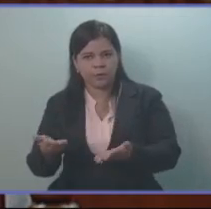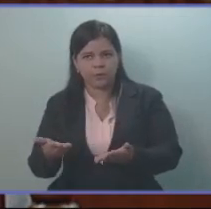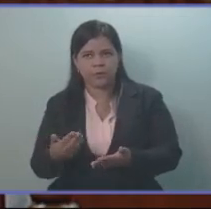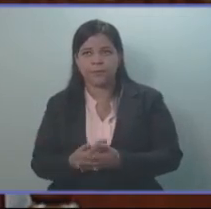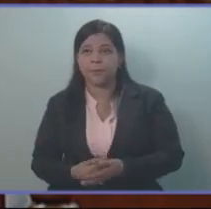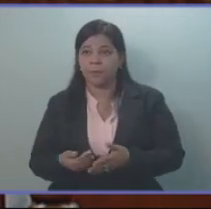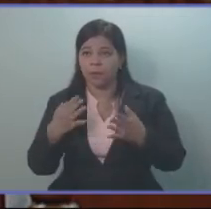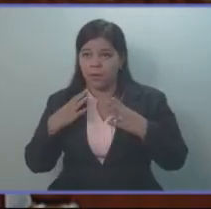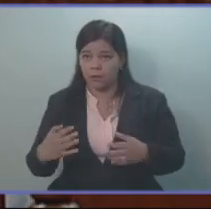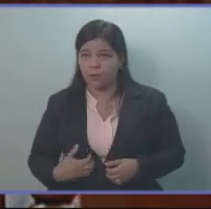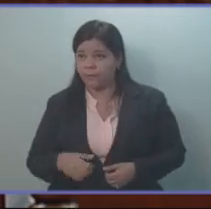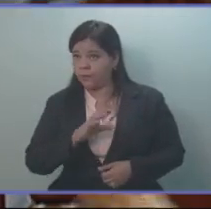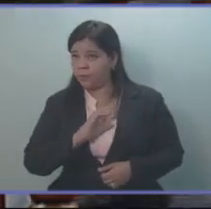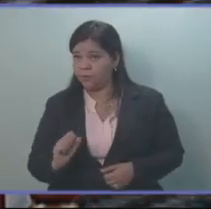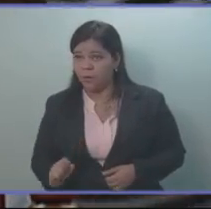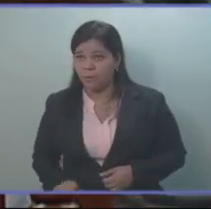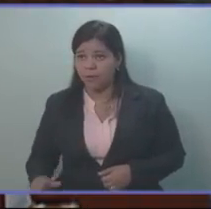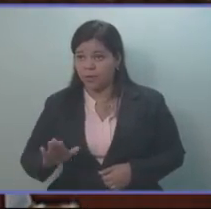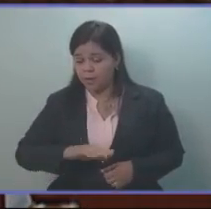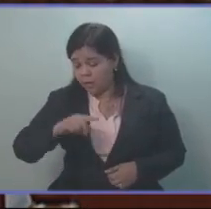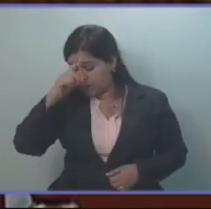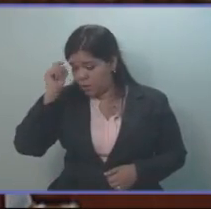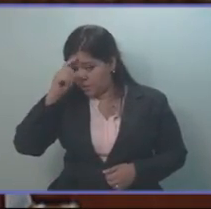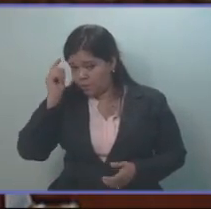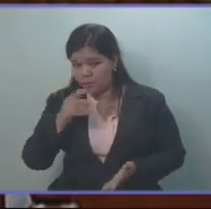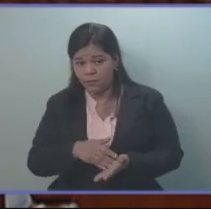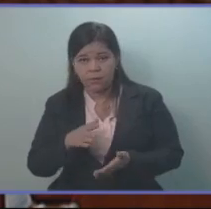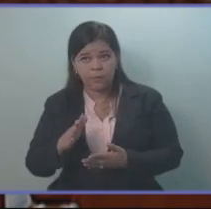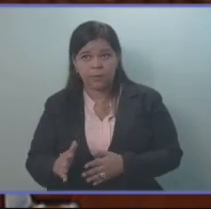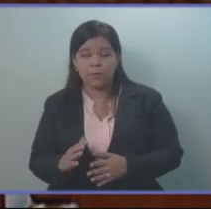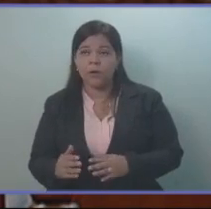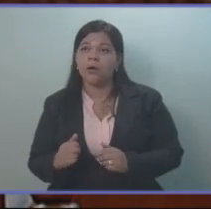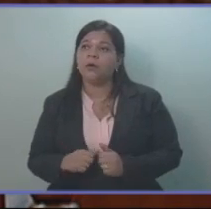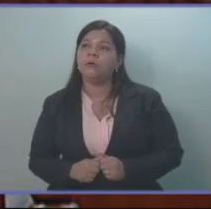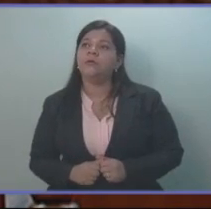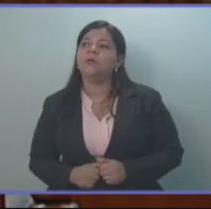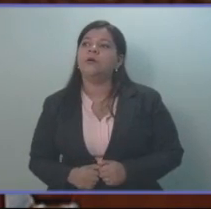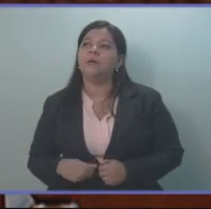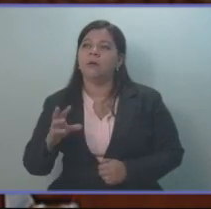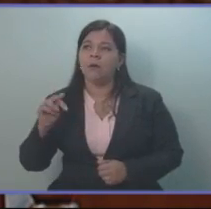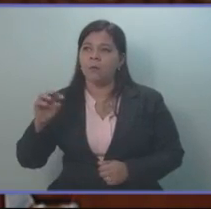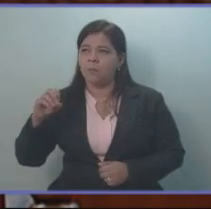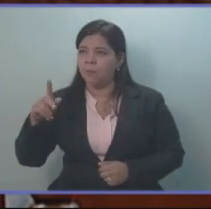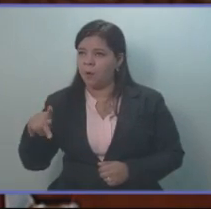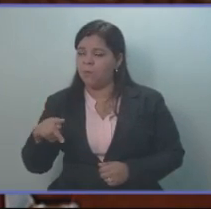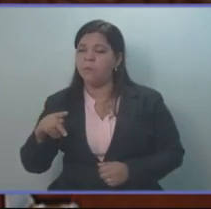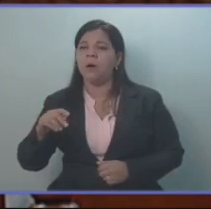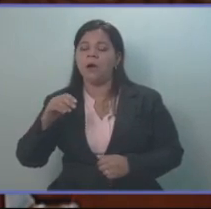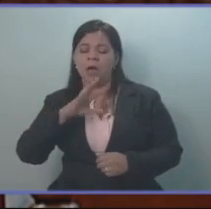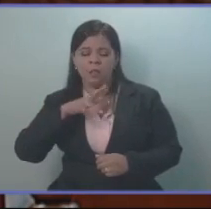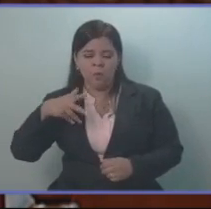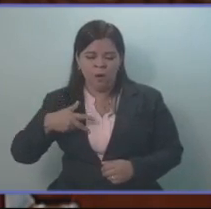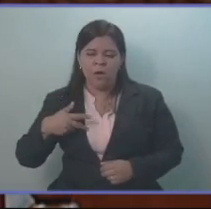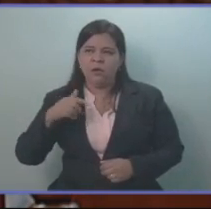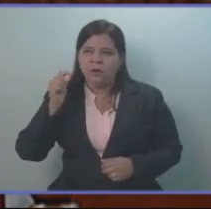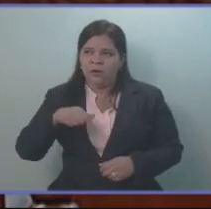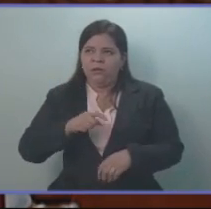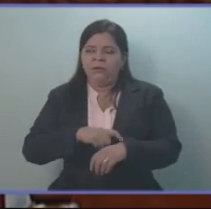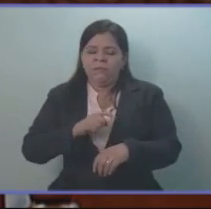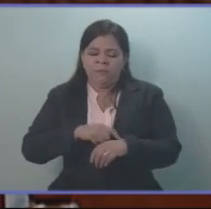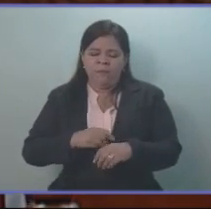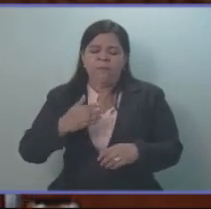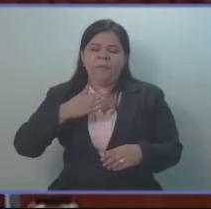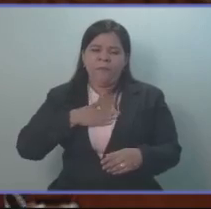del Gobierno de El Salvador, en el ramo de Obras Públicas, Transporte y de Vivienda y Desarrollo Urbano, MOP, es dueño y actual poseedor de los